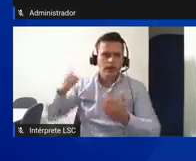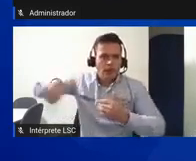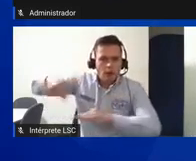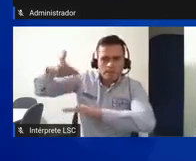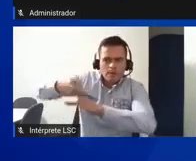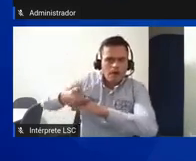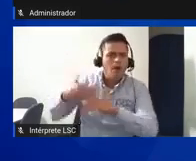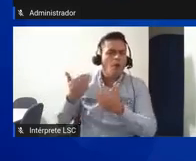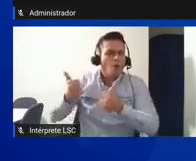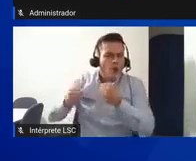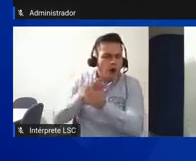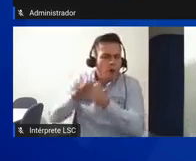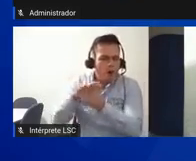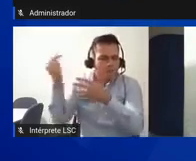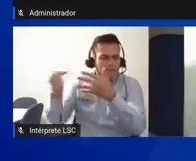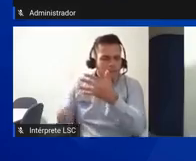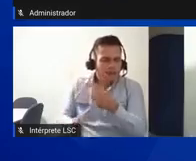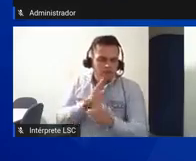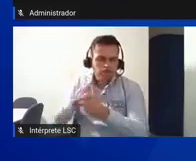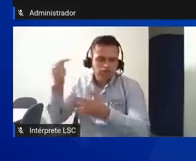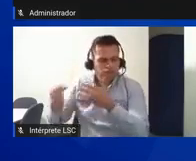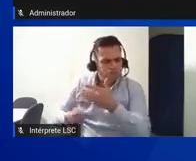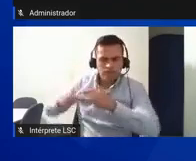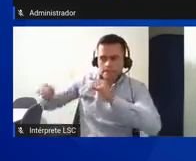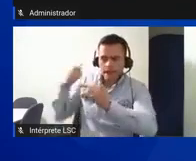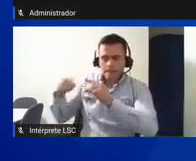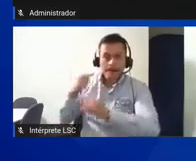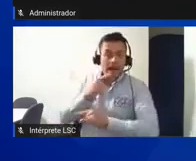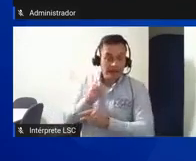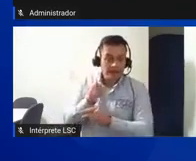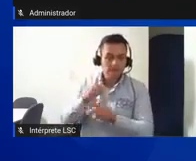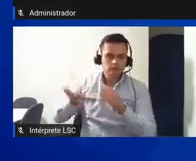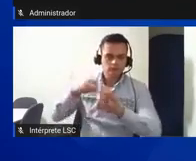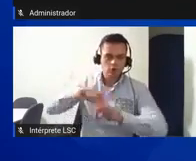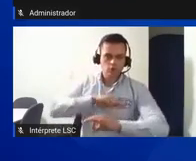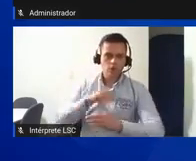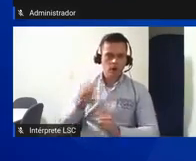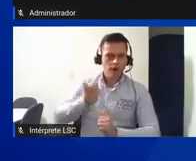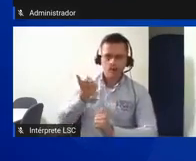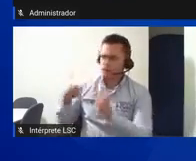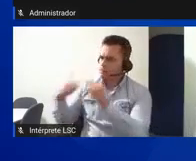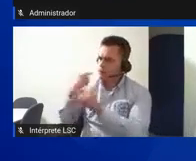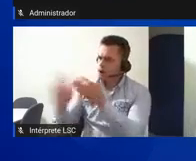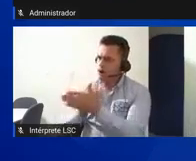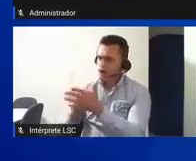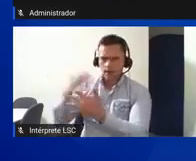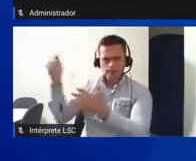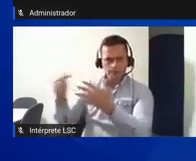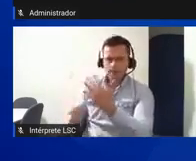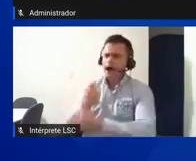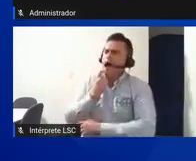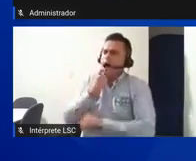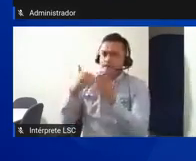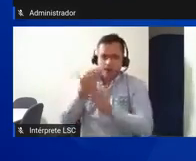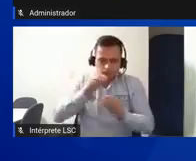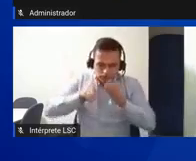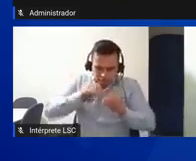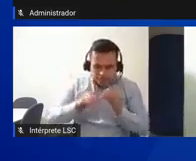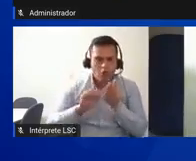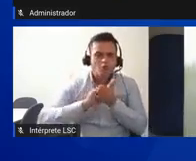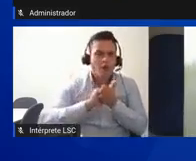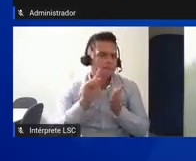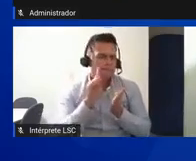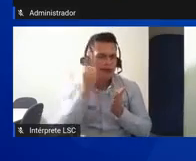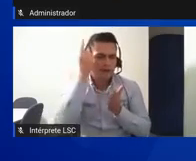dificultades que tenían, y buscamos entonces esbozar en el primer borrador que se hizo de proyecto de ley